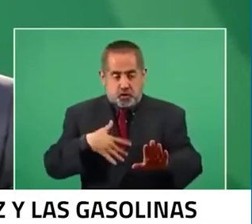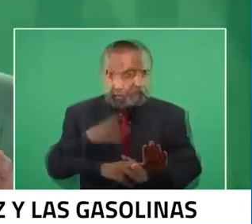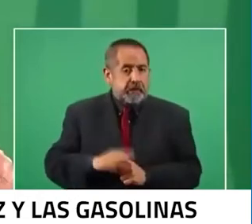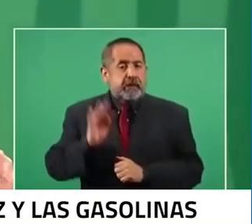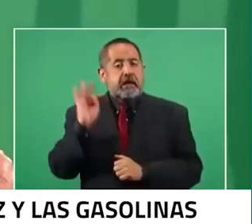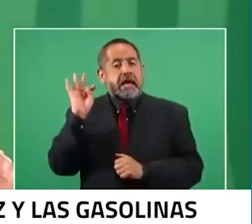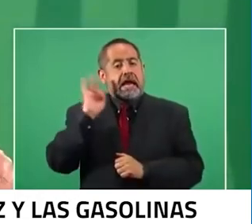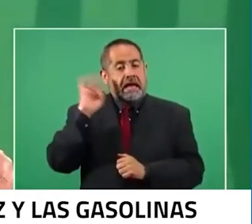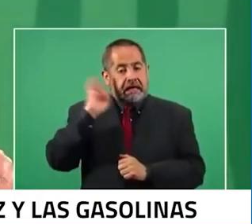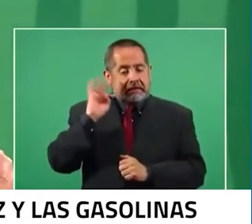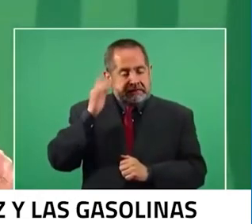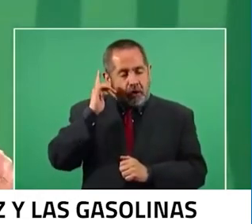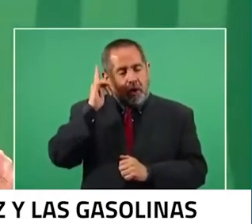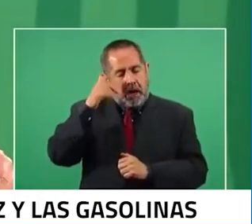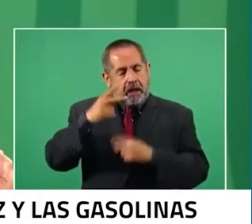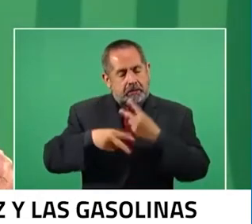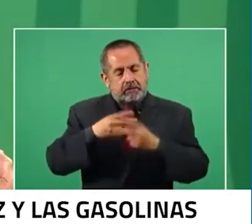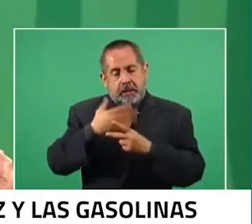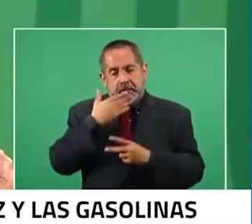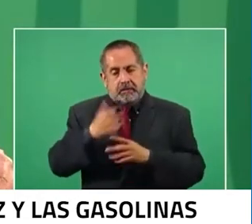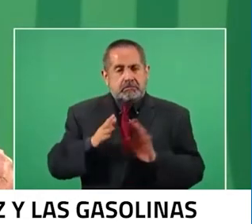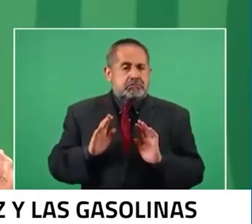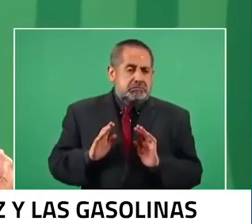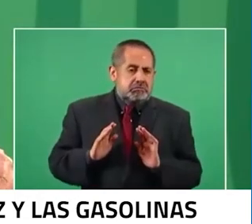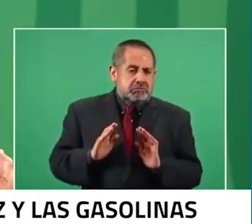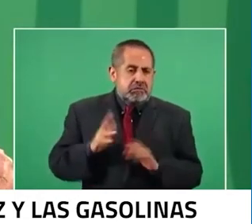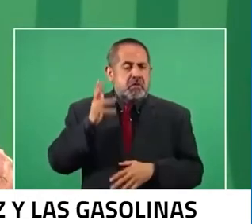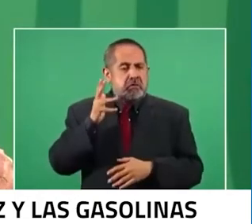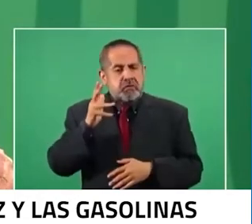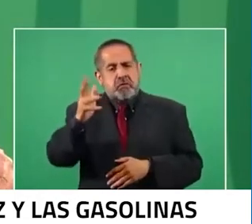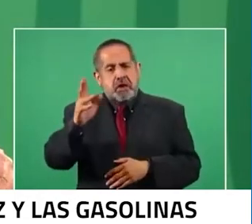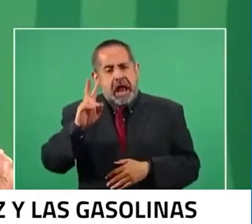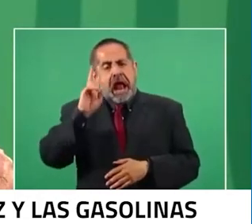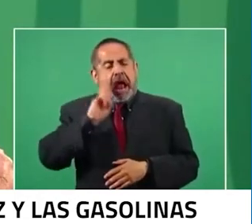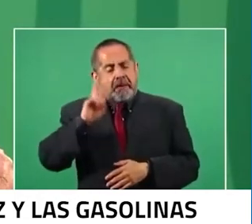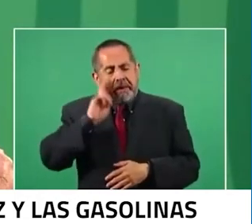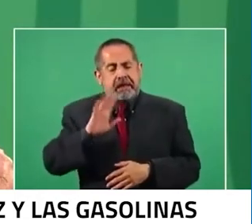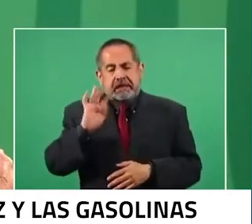va bien, que yo espero, pues entonces en su momento podríamos decir,